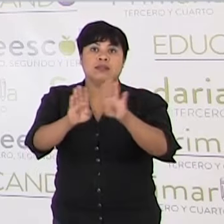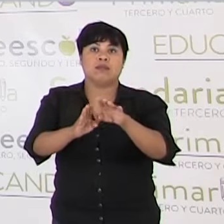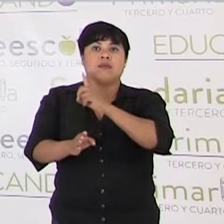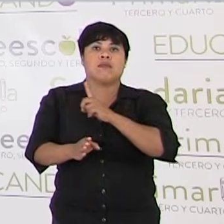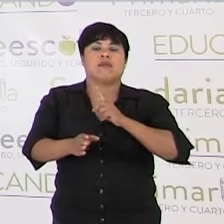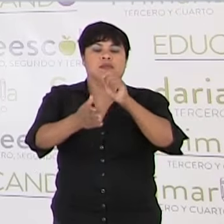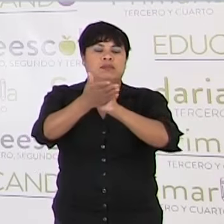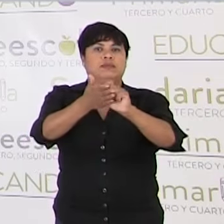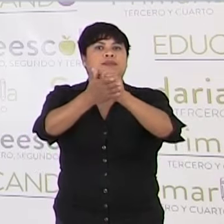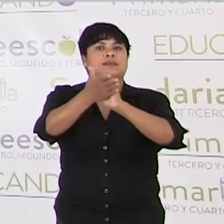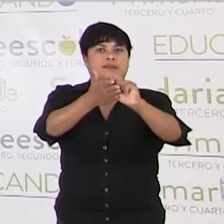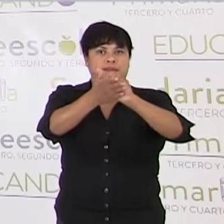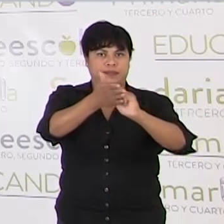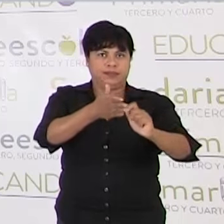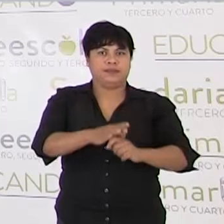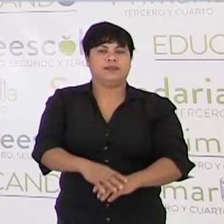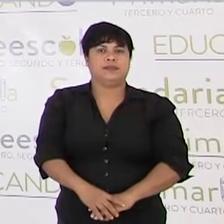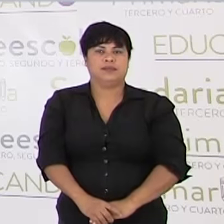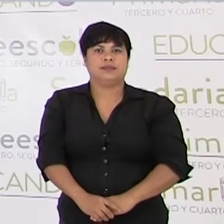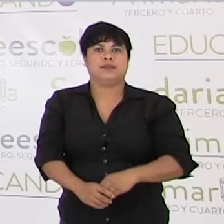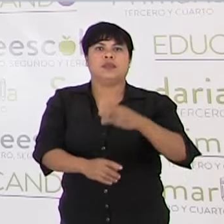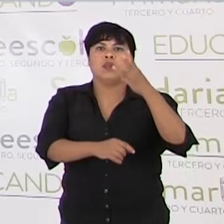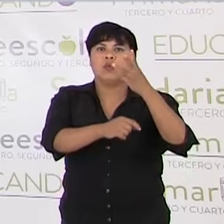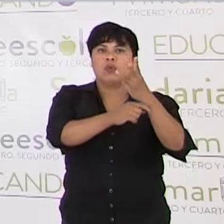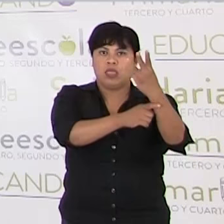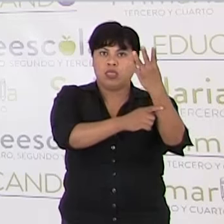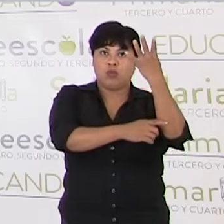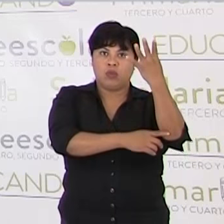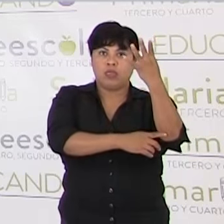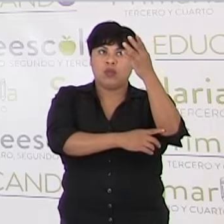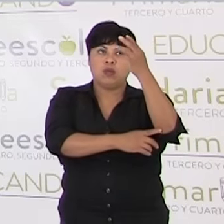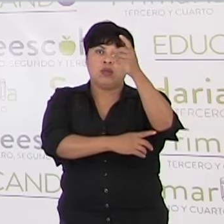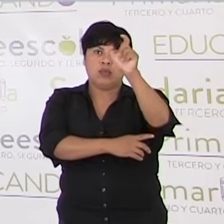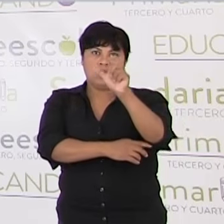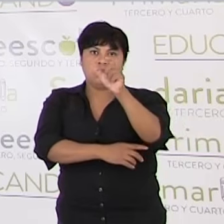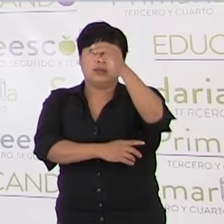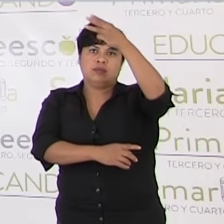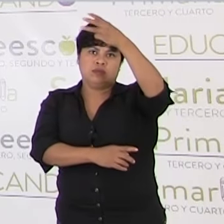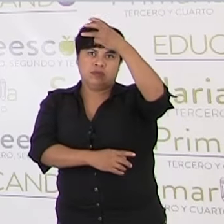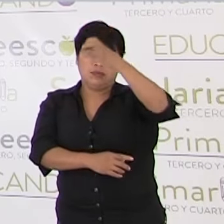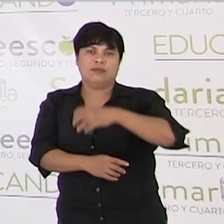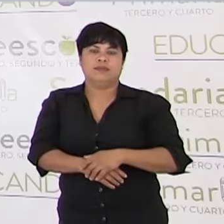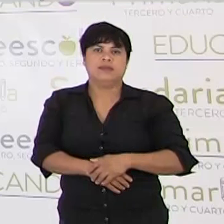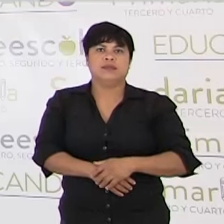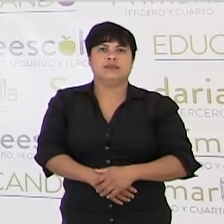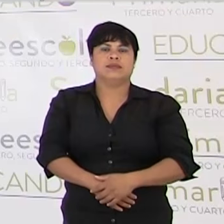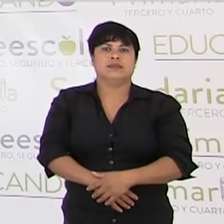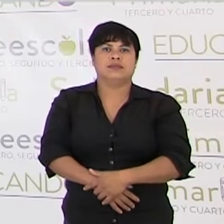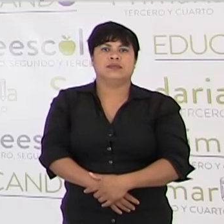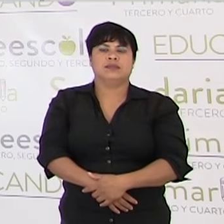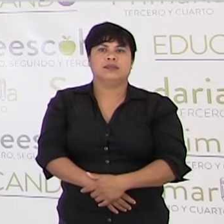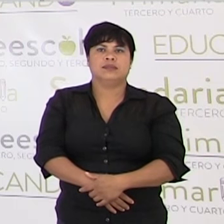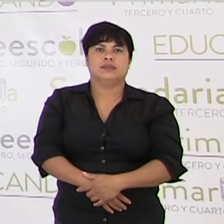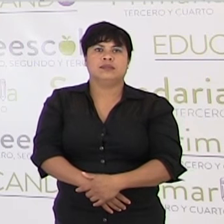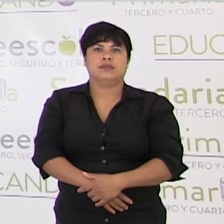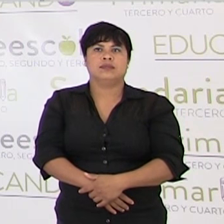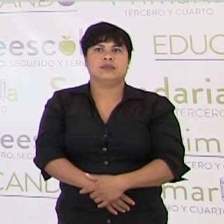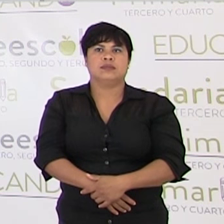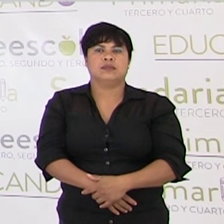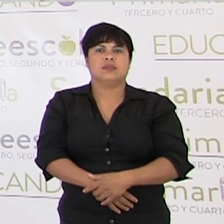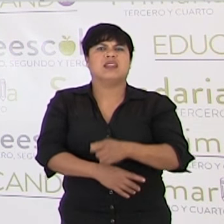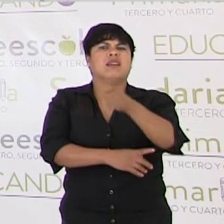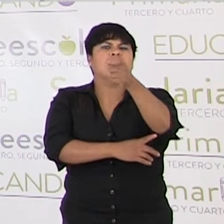la siguiente manera algebraicamente. 4x cúbica. ¿Sí se entendió? Bueno. ¿Por qué